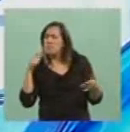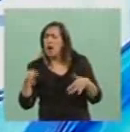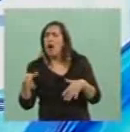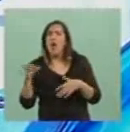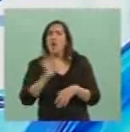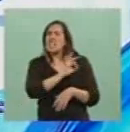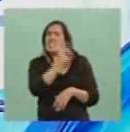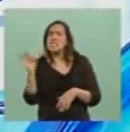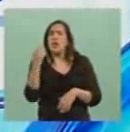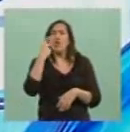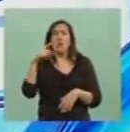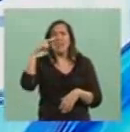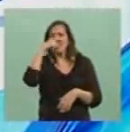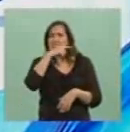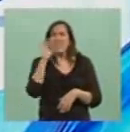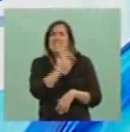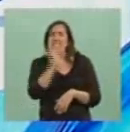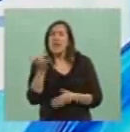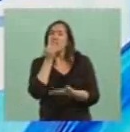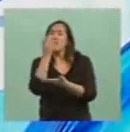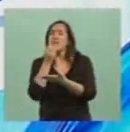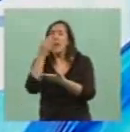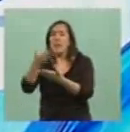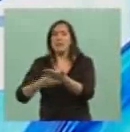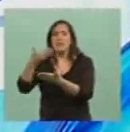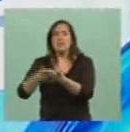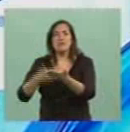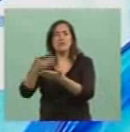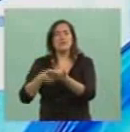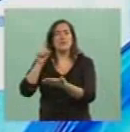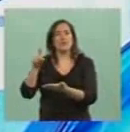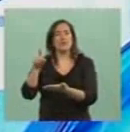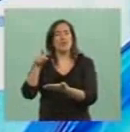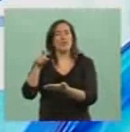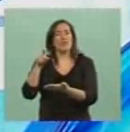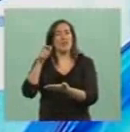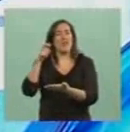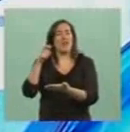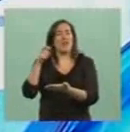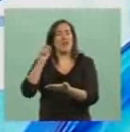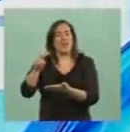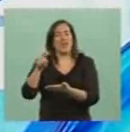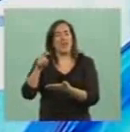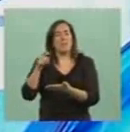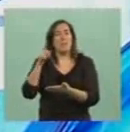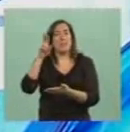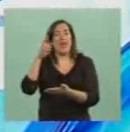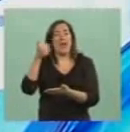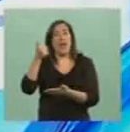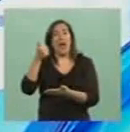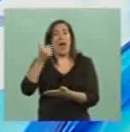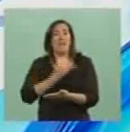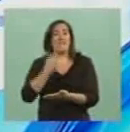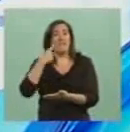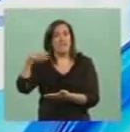año 2007. Lo llamé al señor Echegaray, que es el titular de la